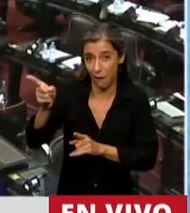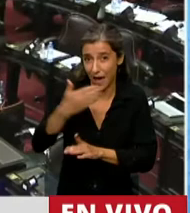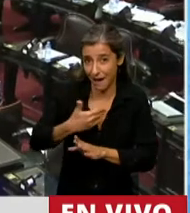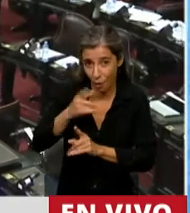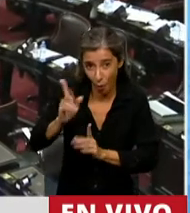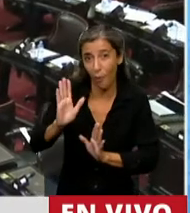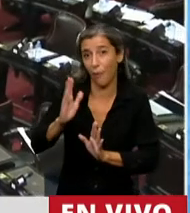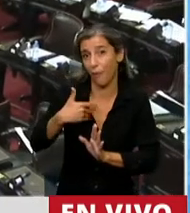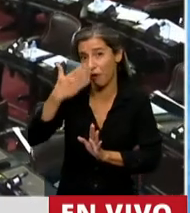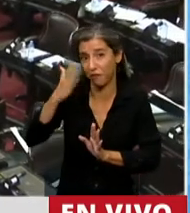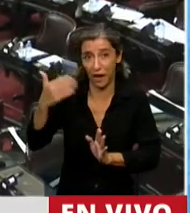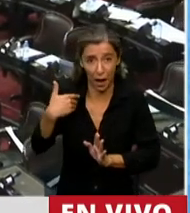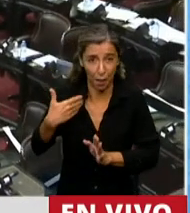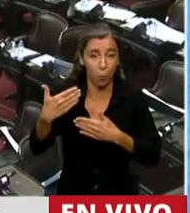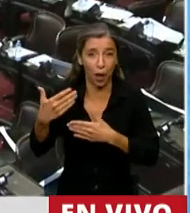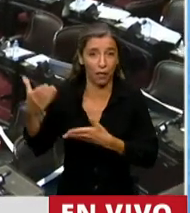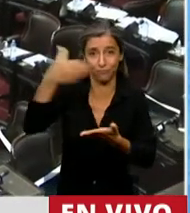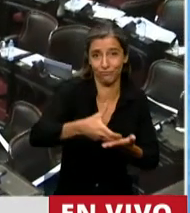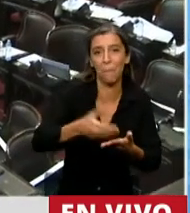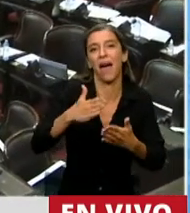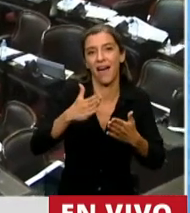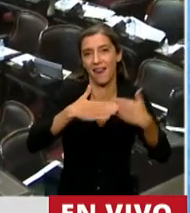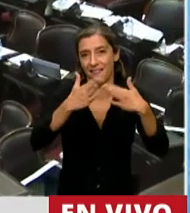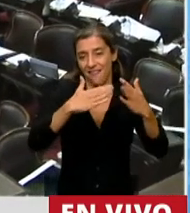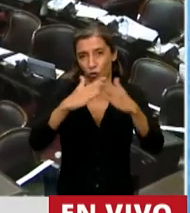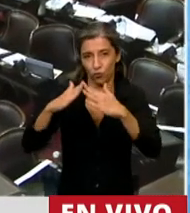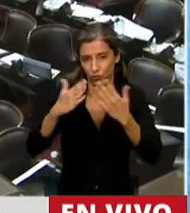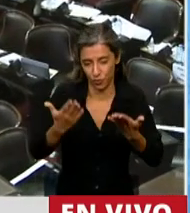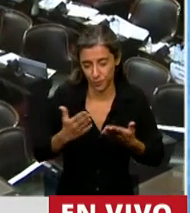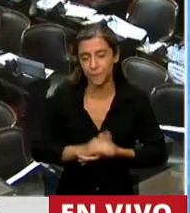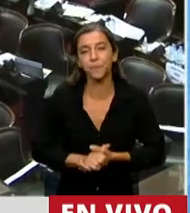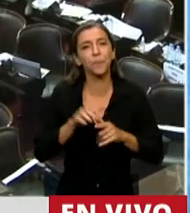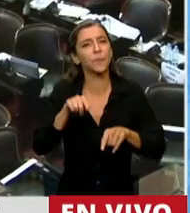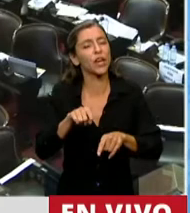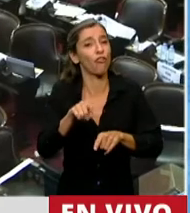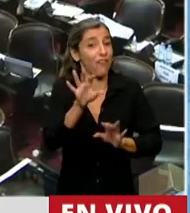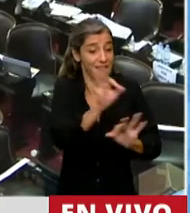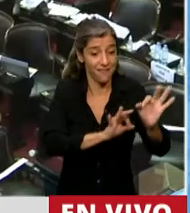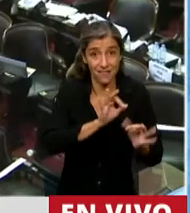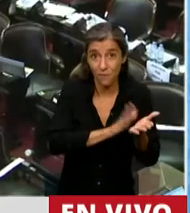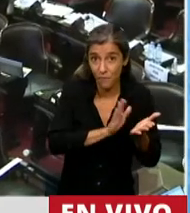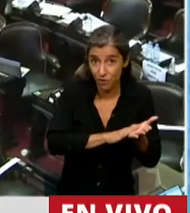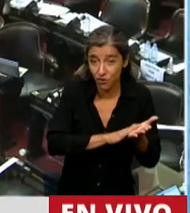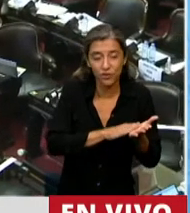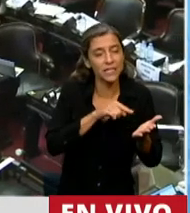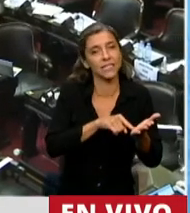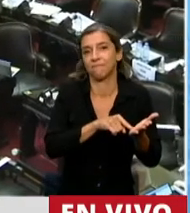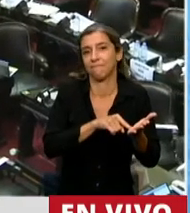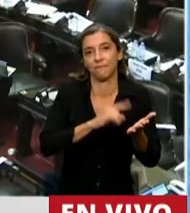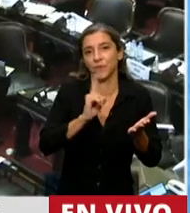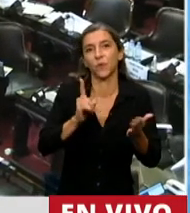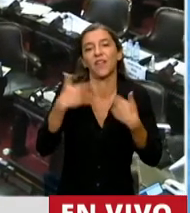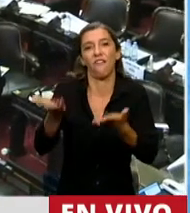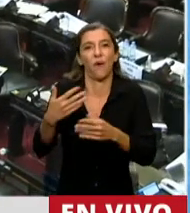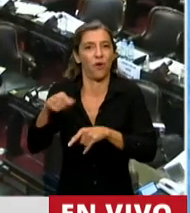externa. Ahora, efectivamente, no es este proyecto el que va a favor de